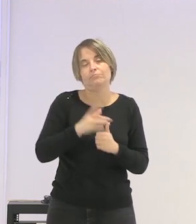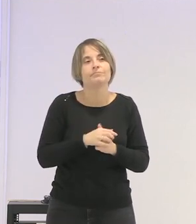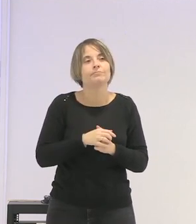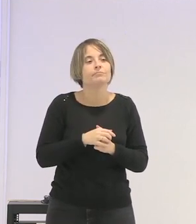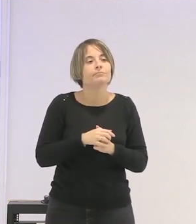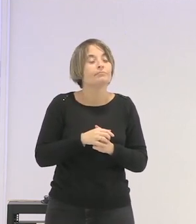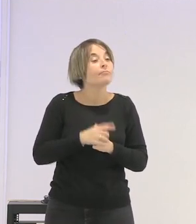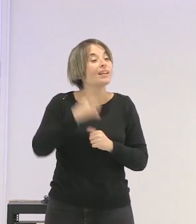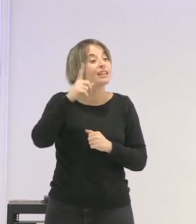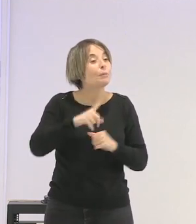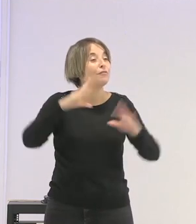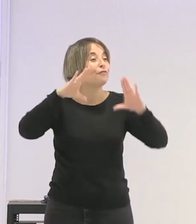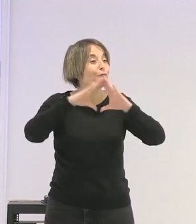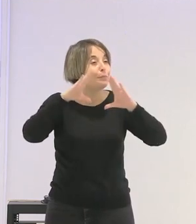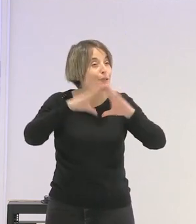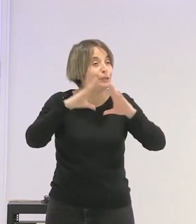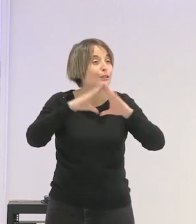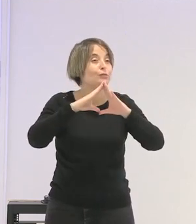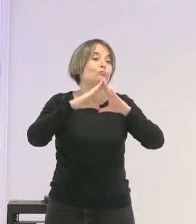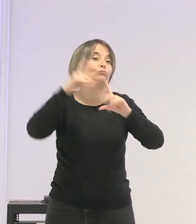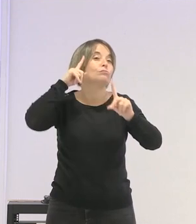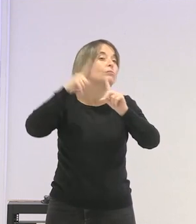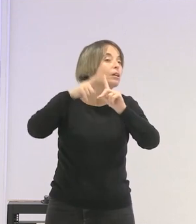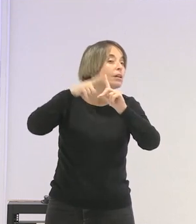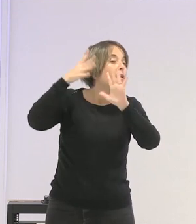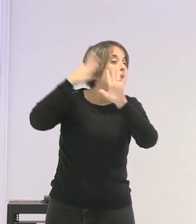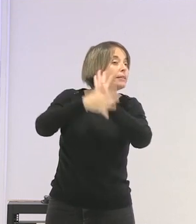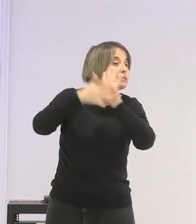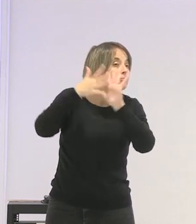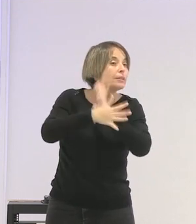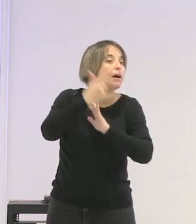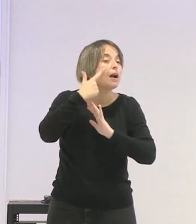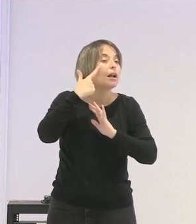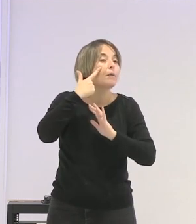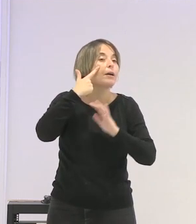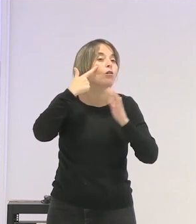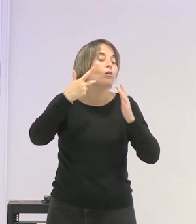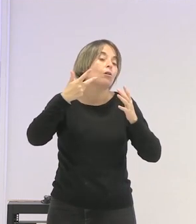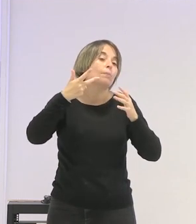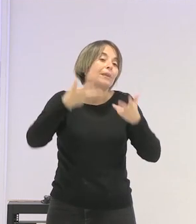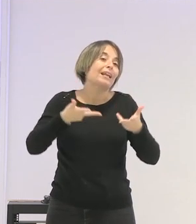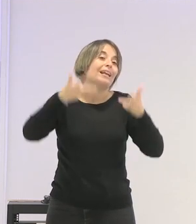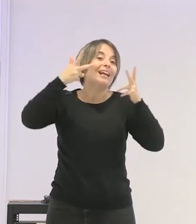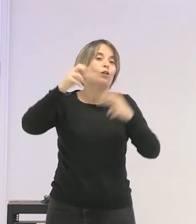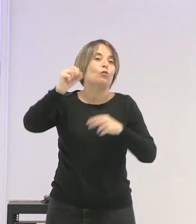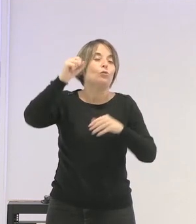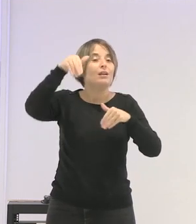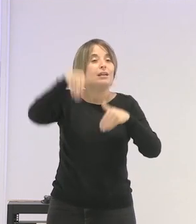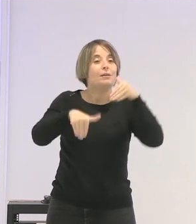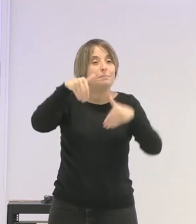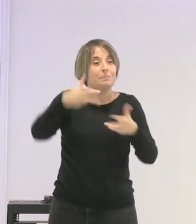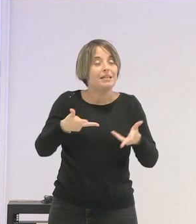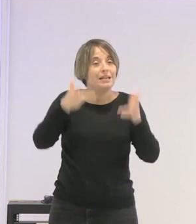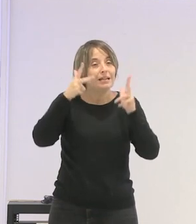lo que ha hecho el feminismo para explicar que cómo está relacionado el avance del neoliberalismo, ¿no?, y la retirada del Estado del Bienestar